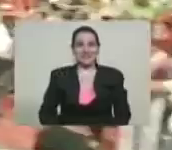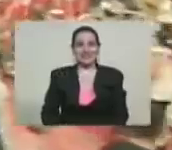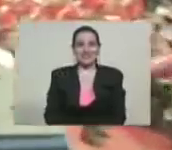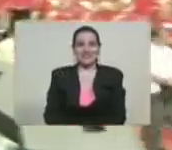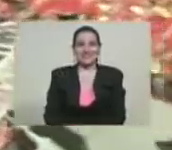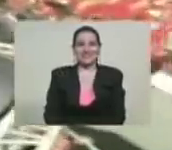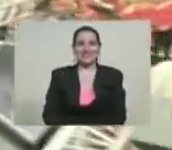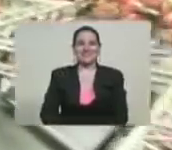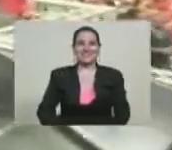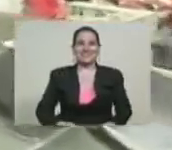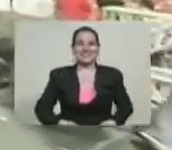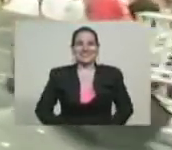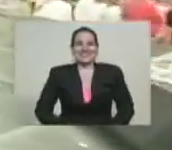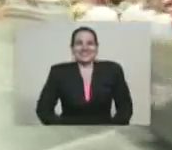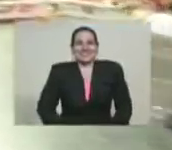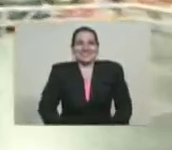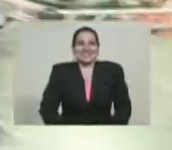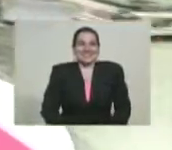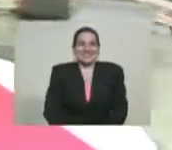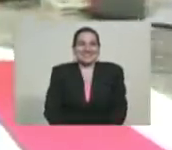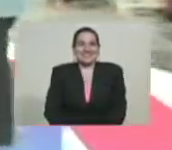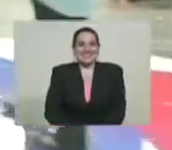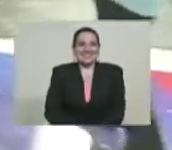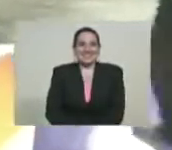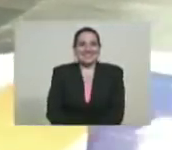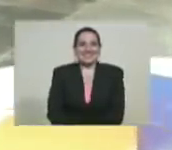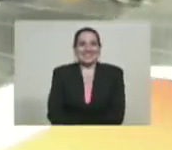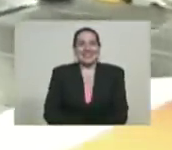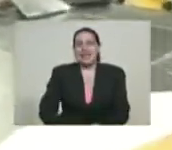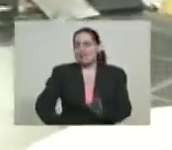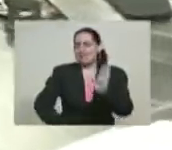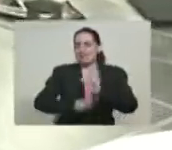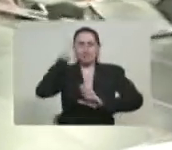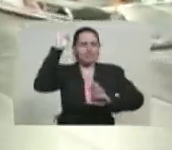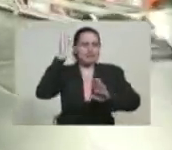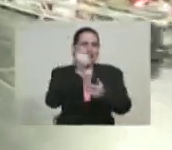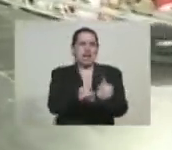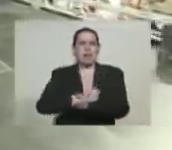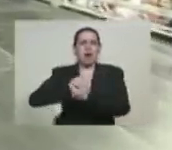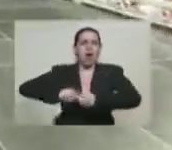la fuerza bolivariana, y crece el amor. ¡Ahí va la ola!